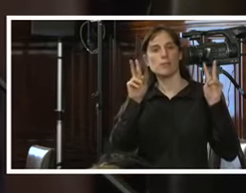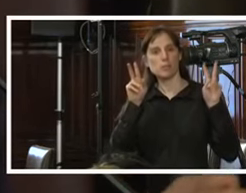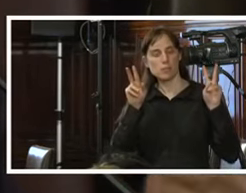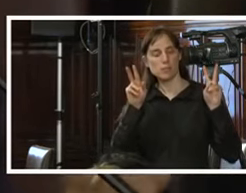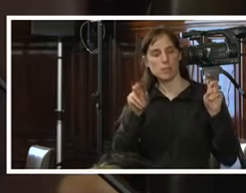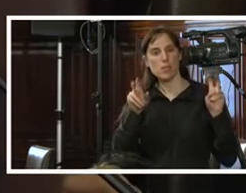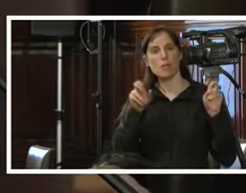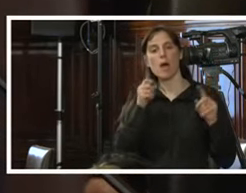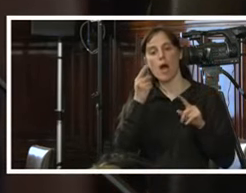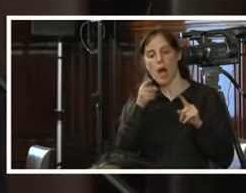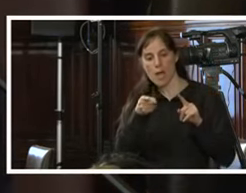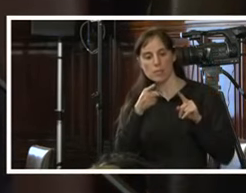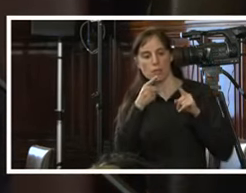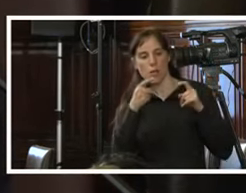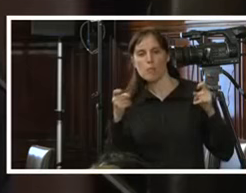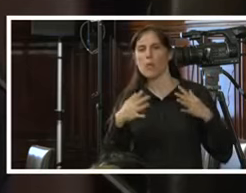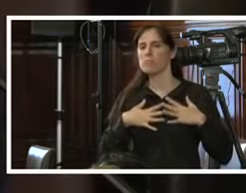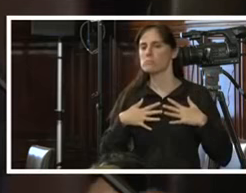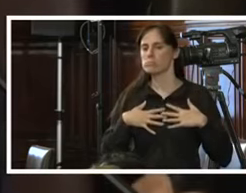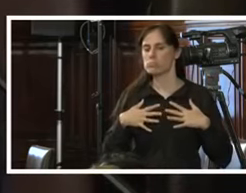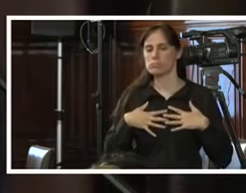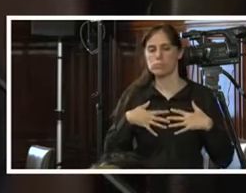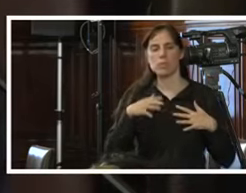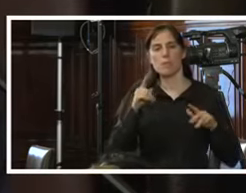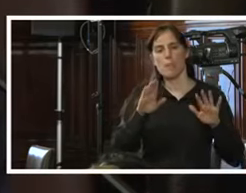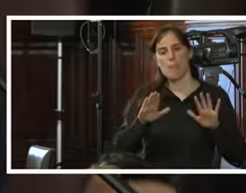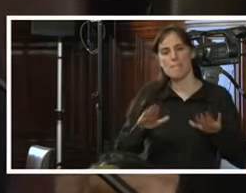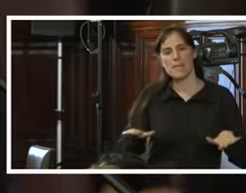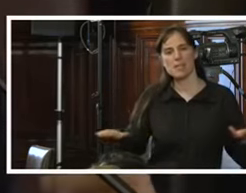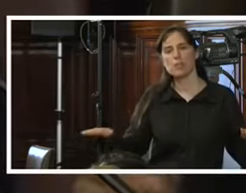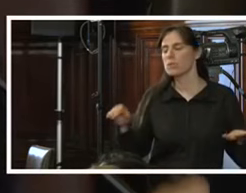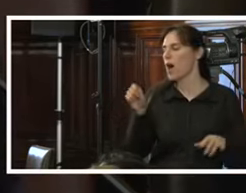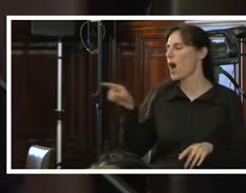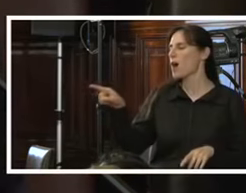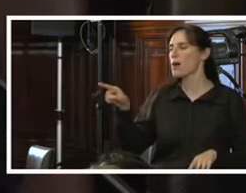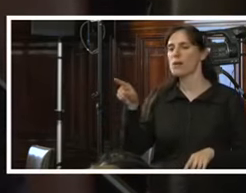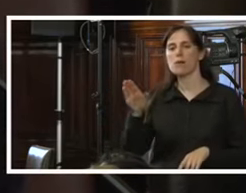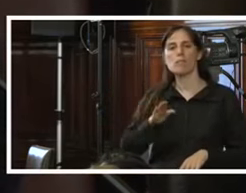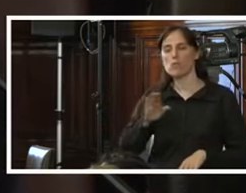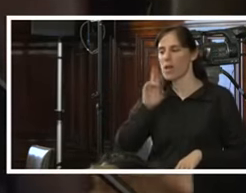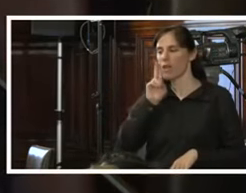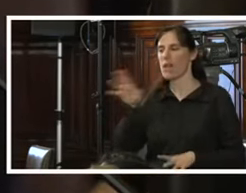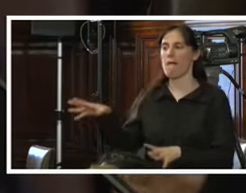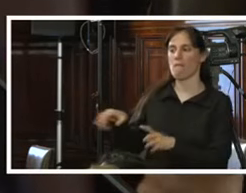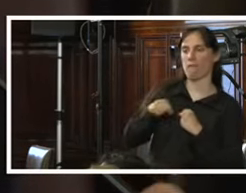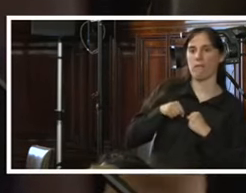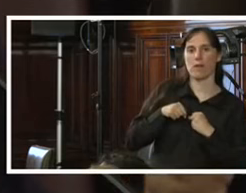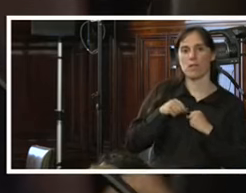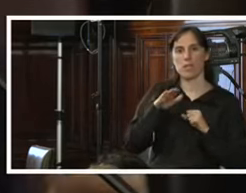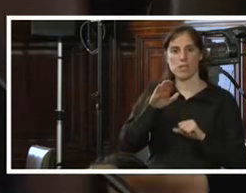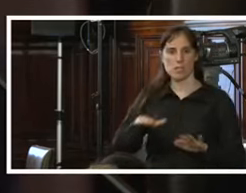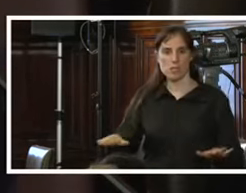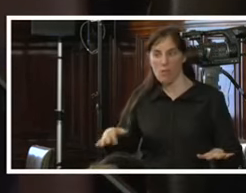elementos para el tema de cuido hacia la persona y hacia menores el que la mujer sea una mujer lesbiana sea cierto o no